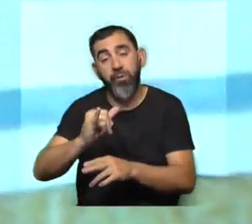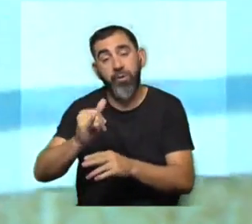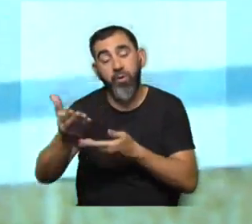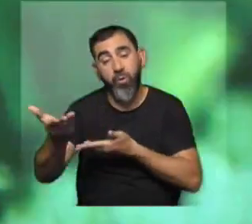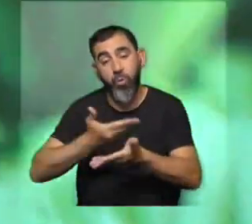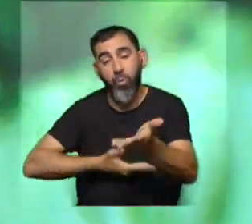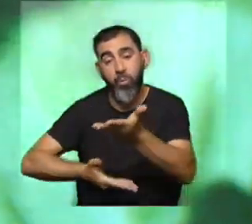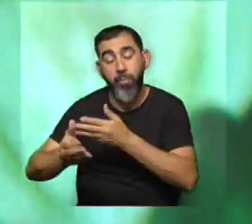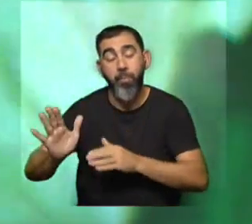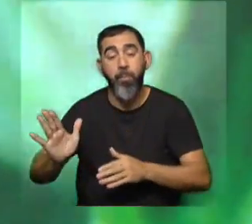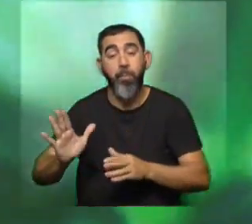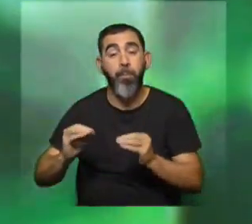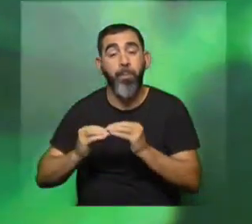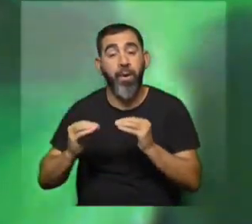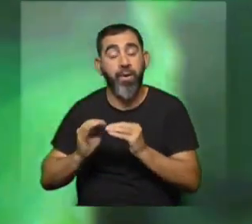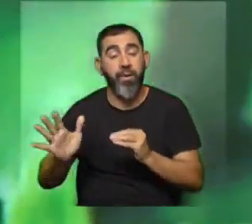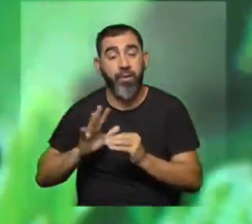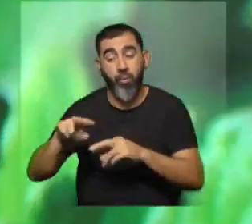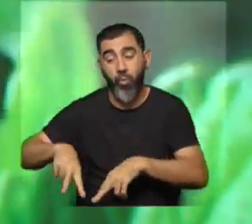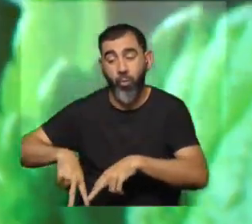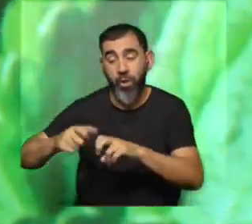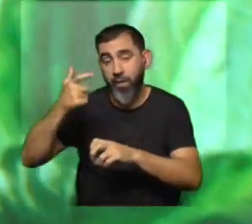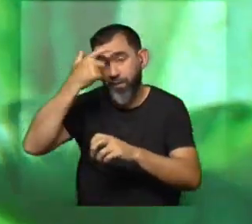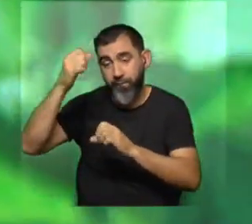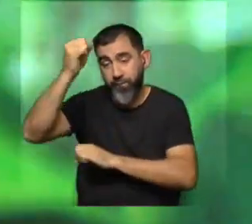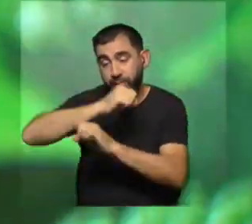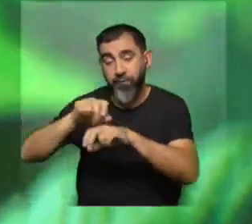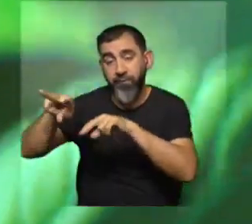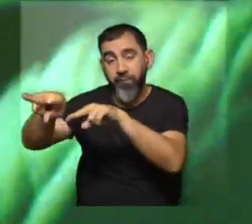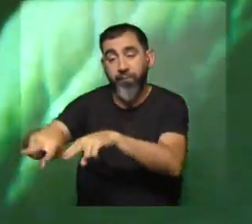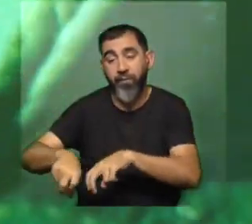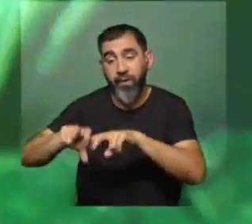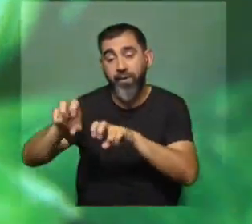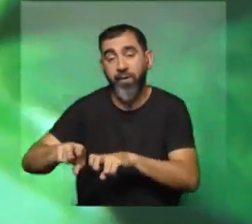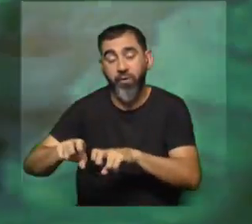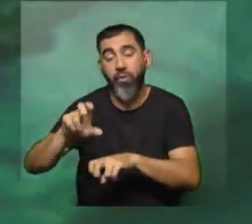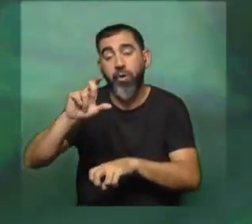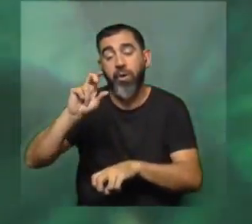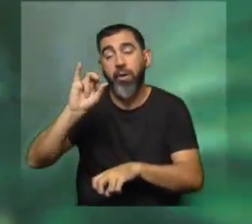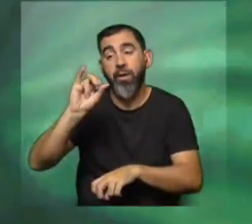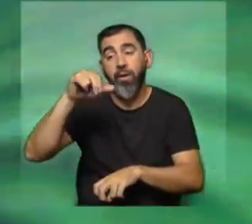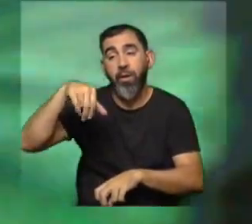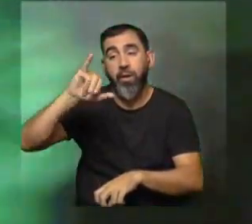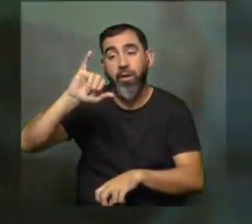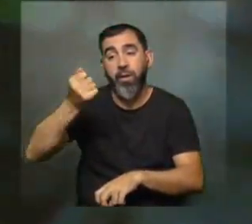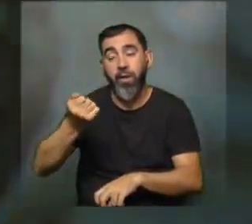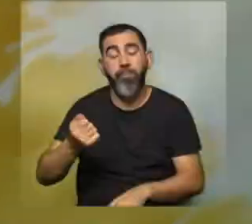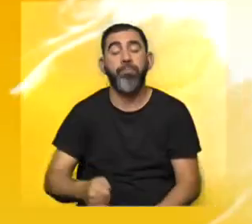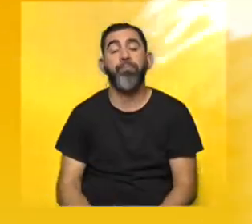compartía Daniela Hirschfeld con la investigadora, la ingeniera agrónoma Joana Lado, allá de INIA, Estación Salto Grande.